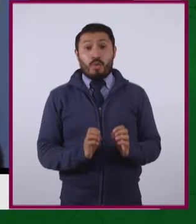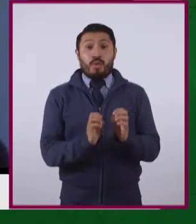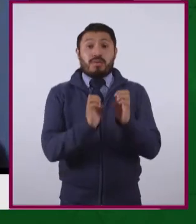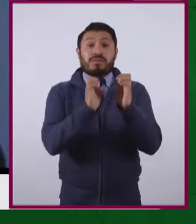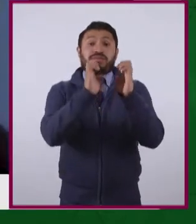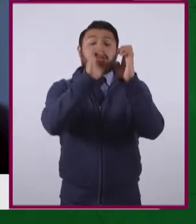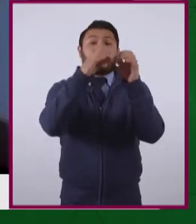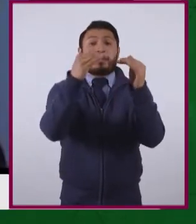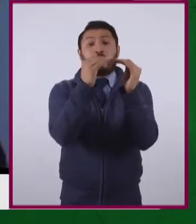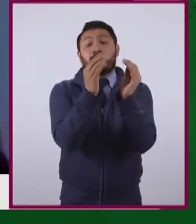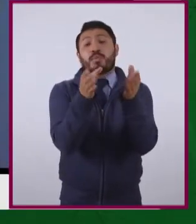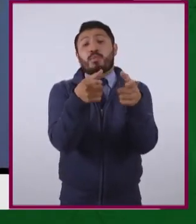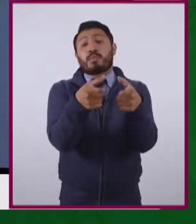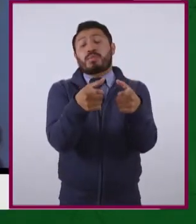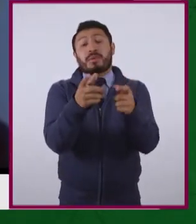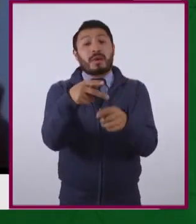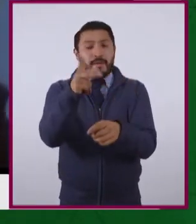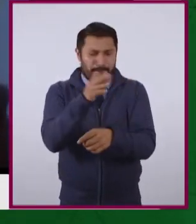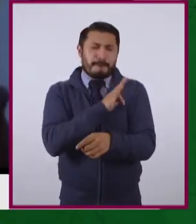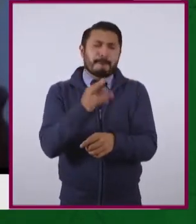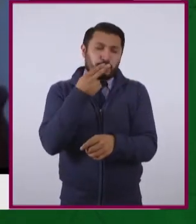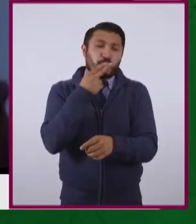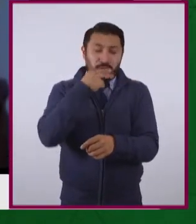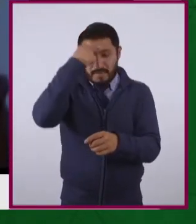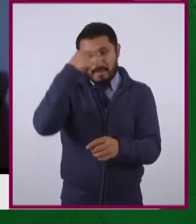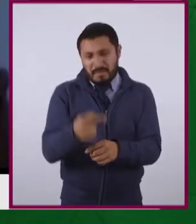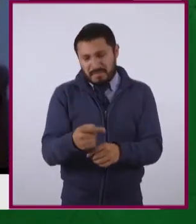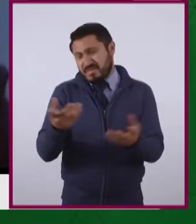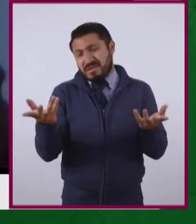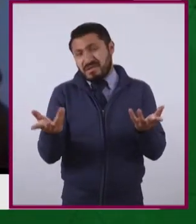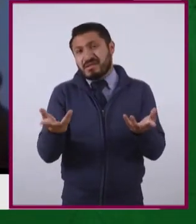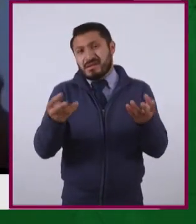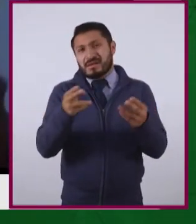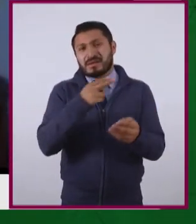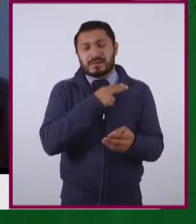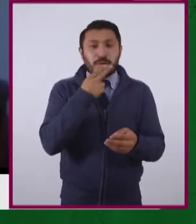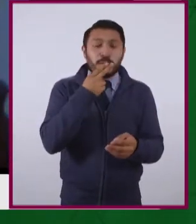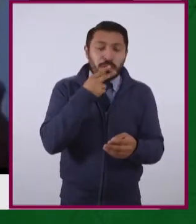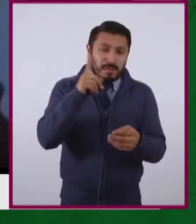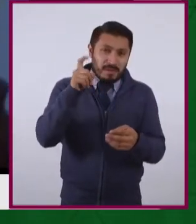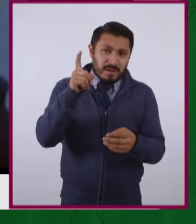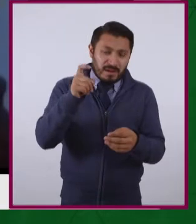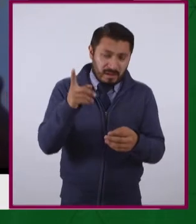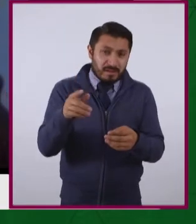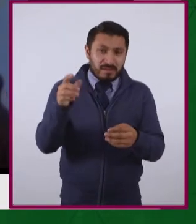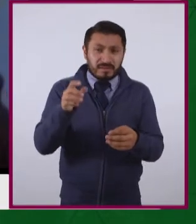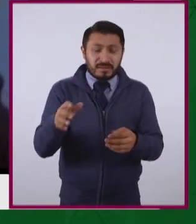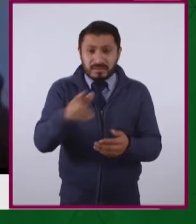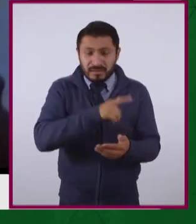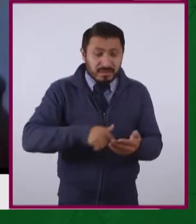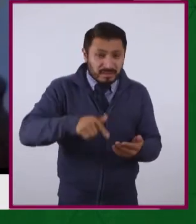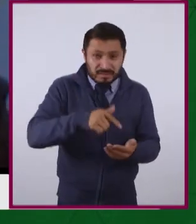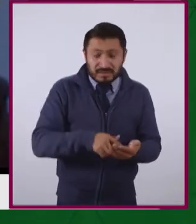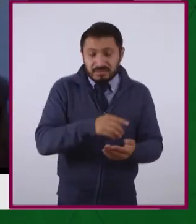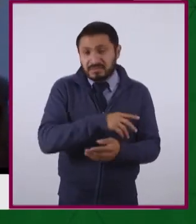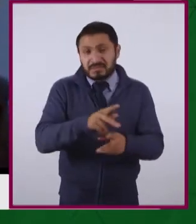es muy poca, pero sirve perfecto para el uso de agua en áreas